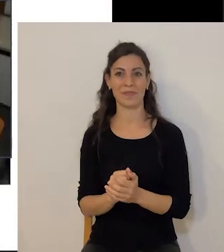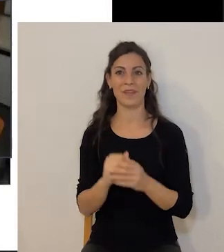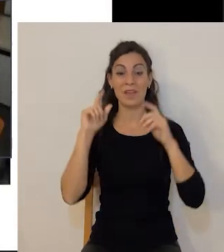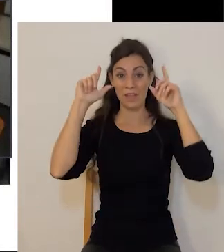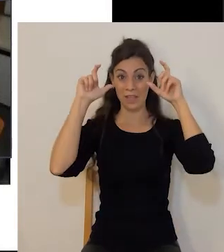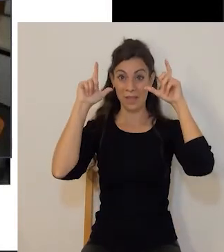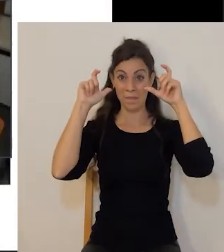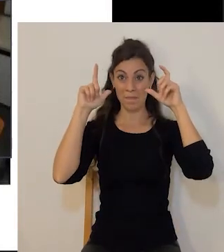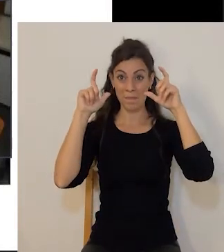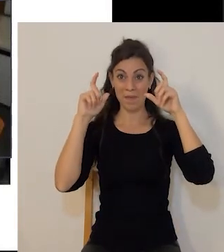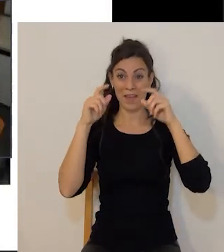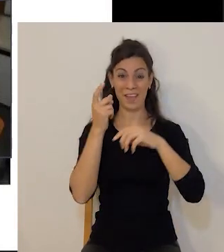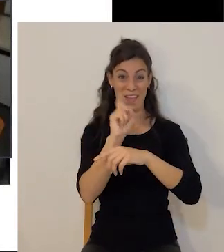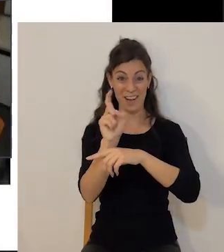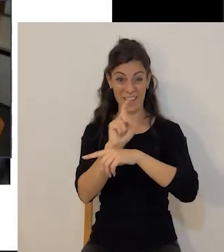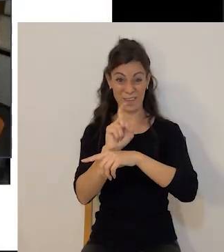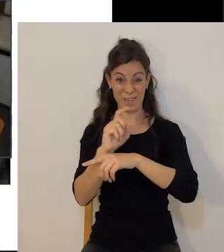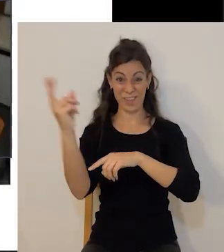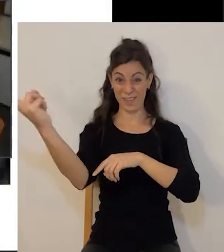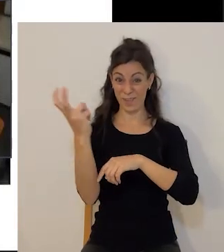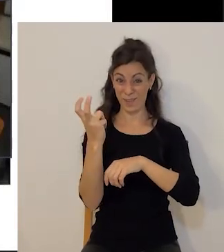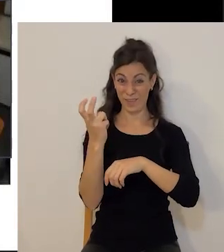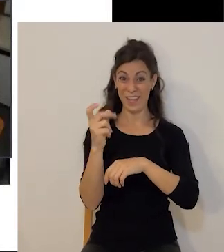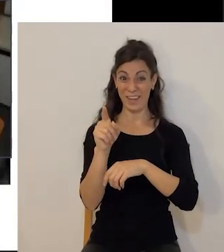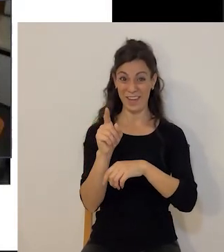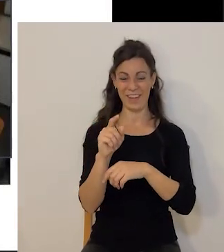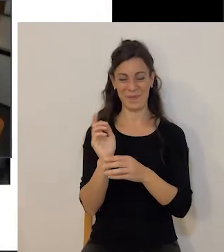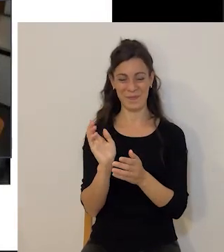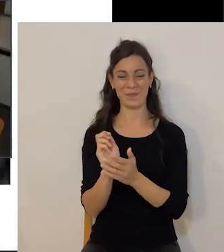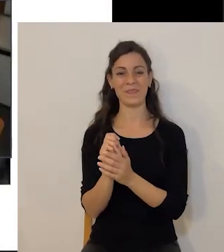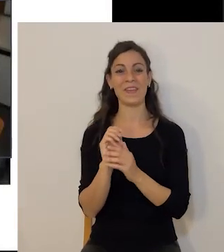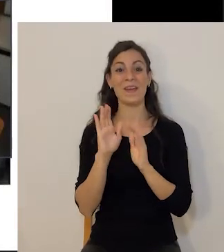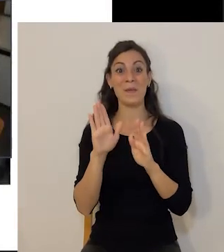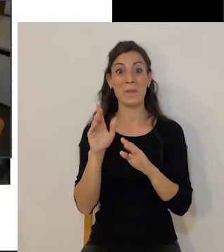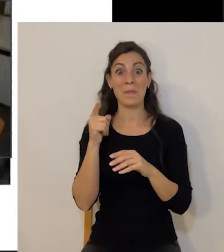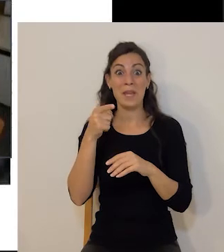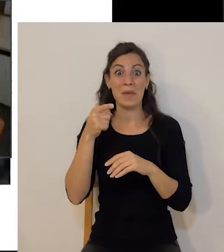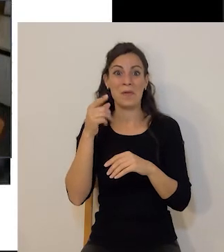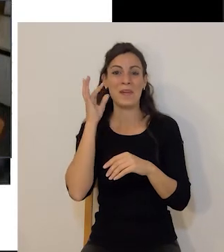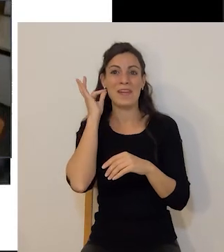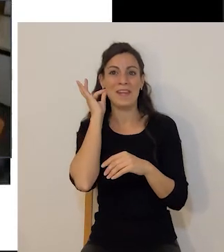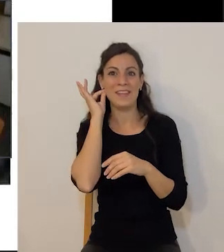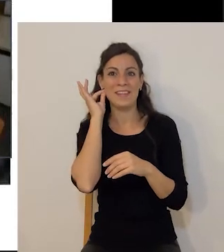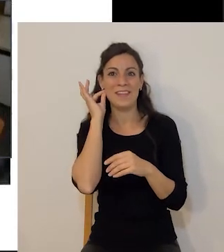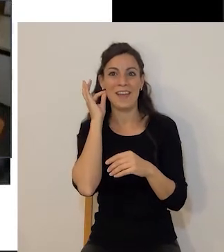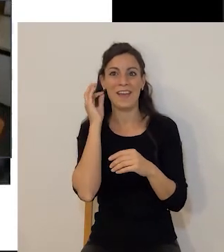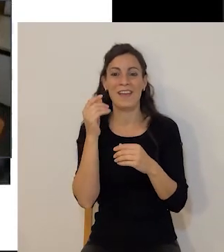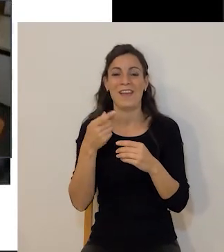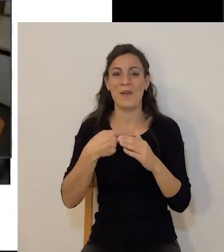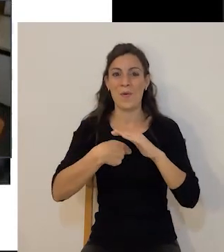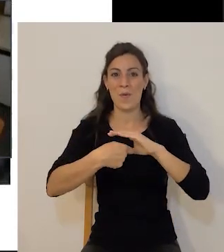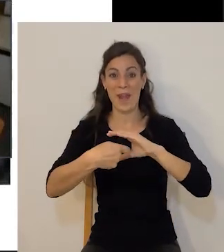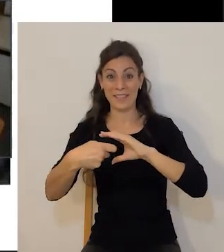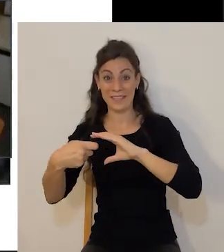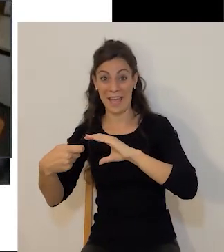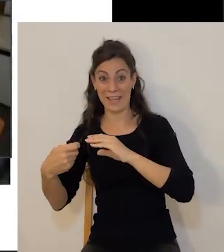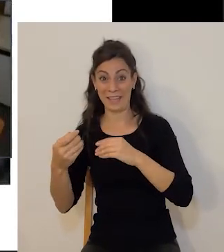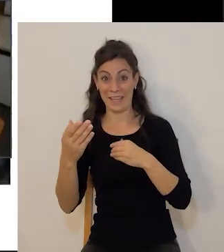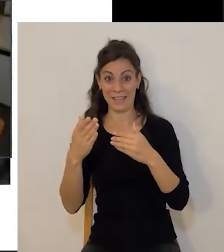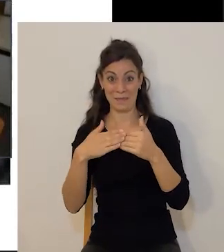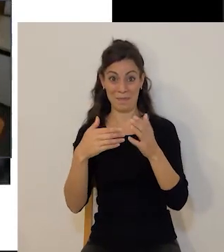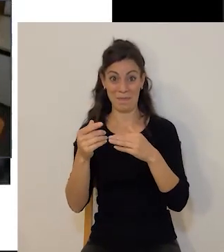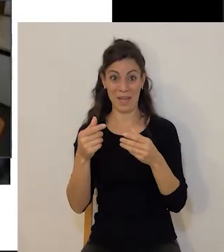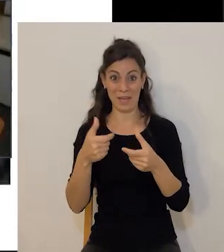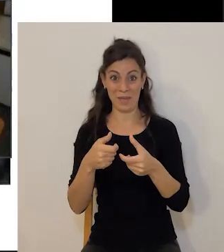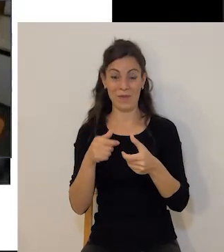imagen viene un ratoncito que viene de otra presentación, no pasa nada, pero esta niña en realidad en la mano tiene unas cartas, ¿no? Entonces esta niña